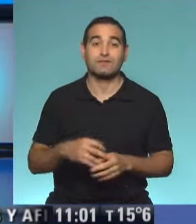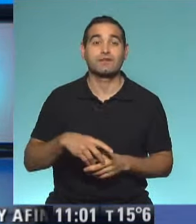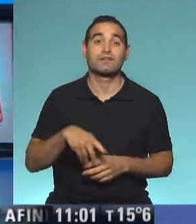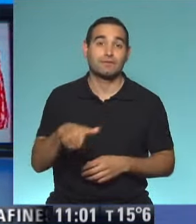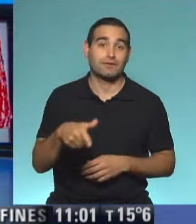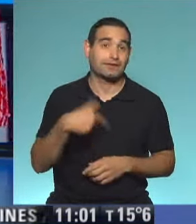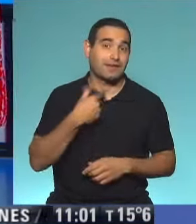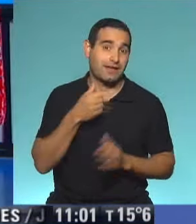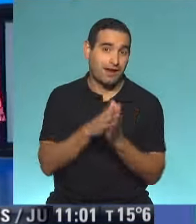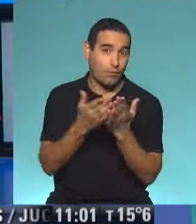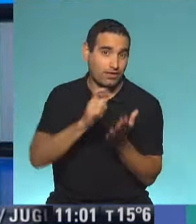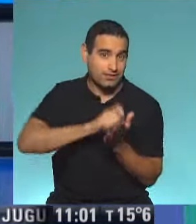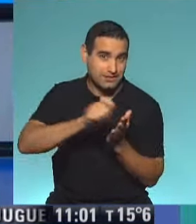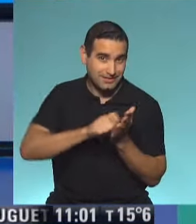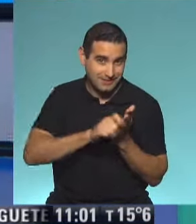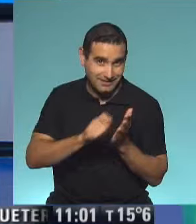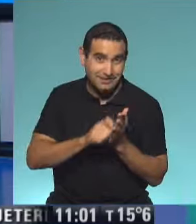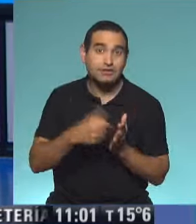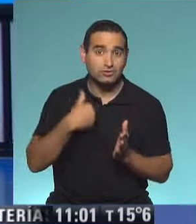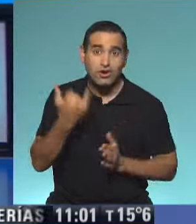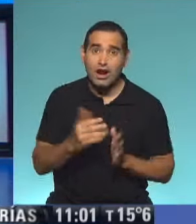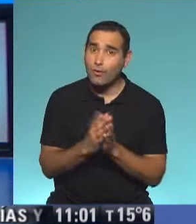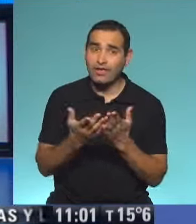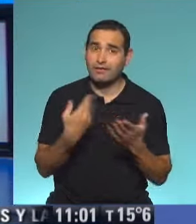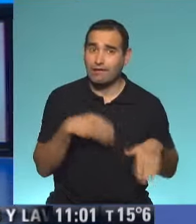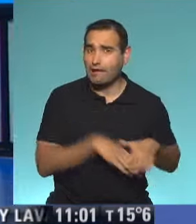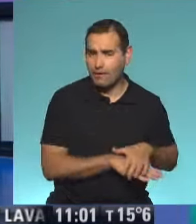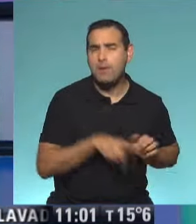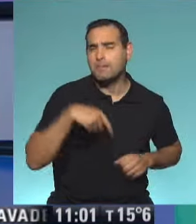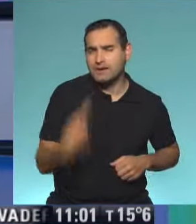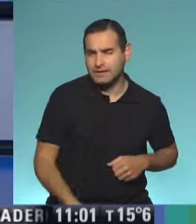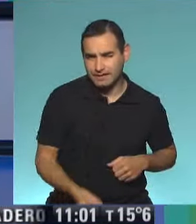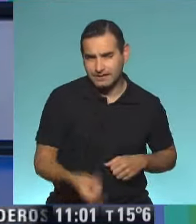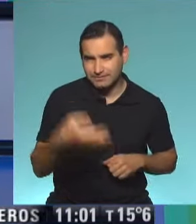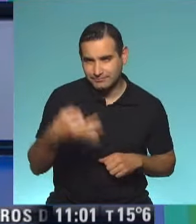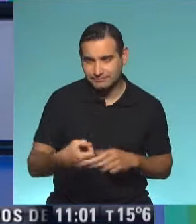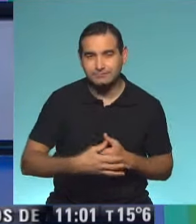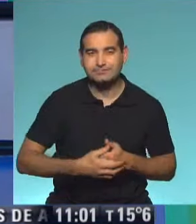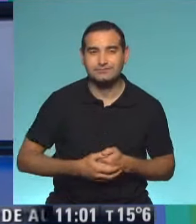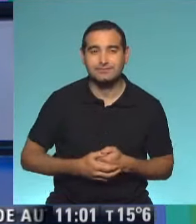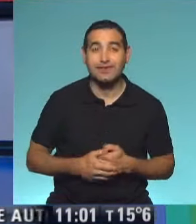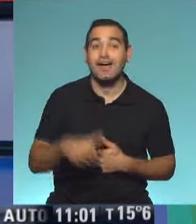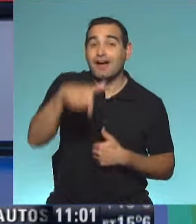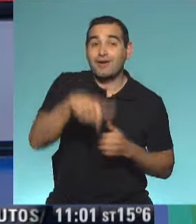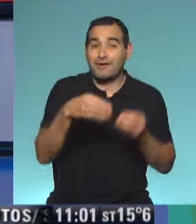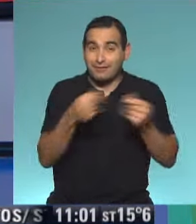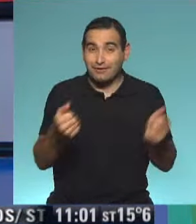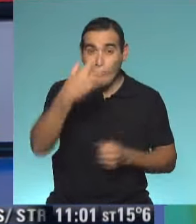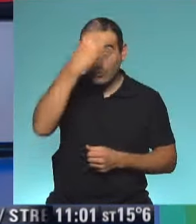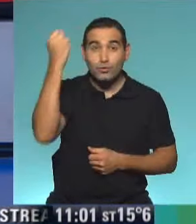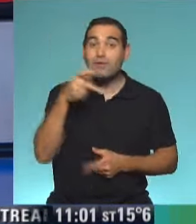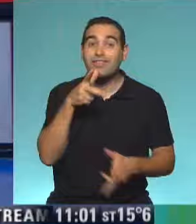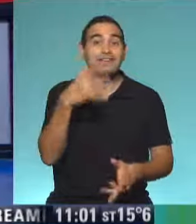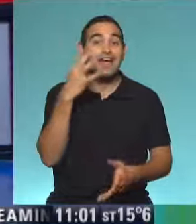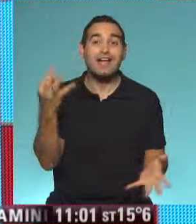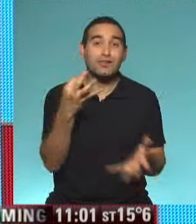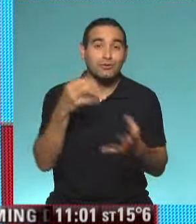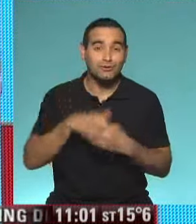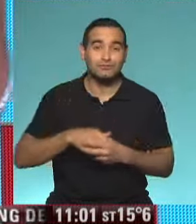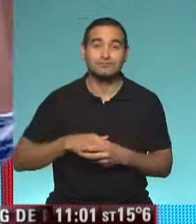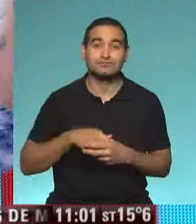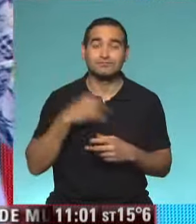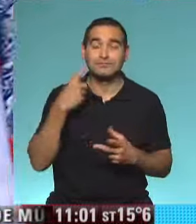en el cuaderno. Ay, sí, yo lo tengo el cuaderno y no lo usé tampoco. Pero lo usamos mañana, seguro, seguro. Bueno, y ahora nos tenemos que ir. Nuria, ¿querés decir algo? Repasamos un poquito.